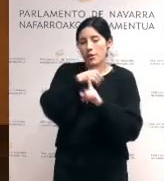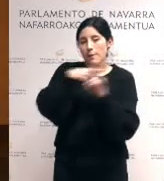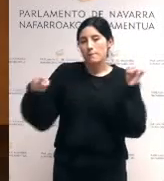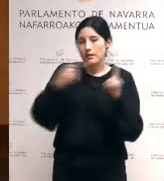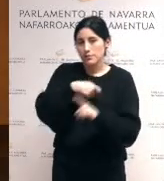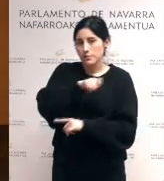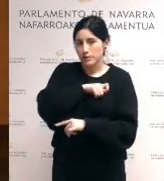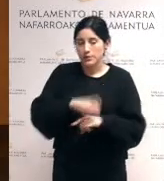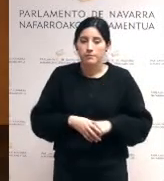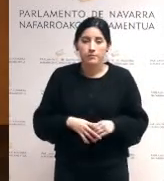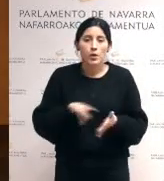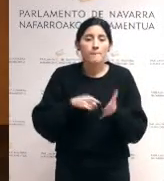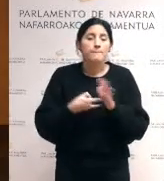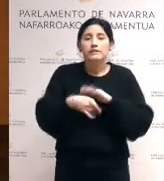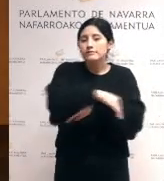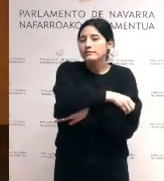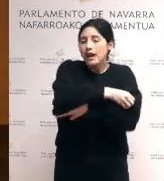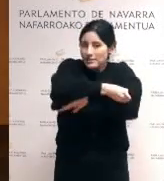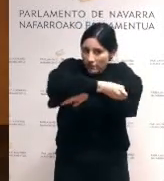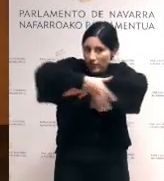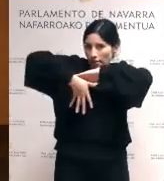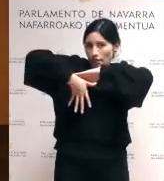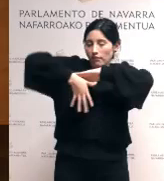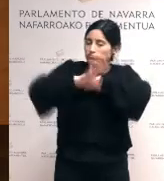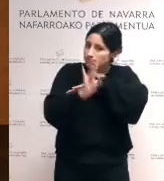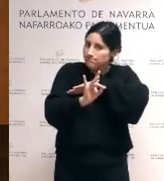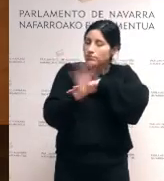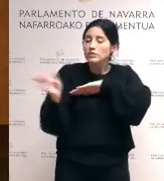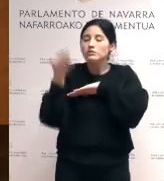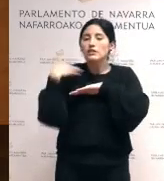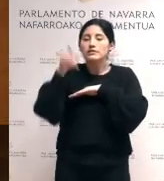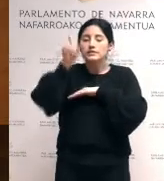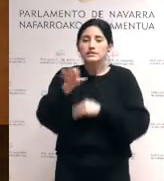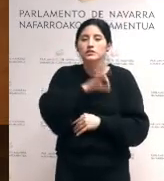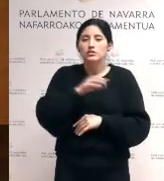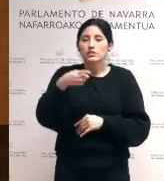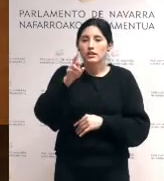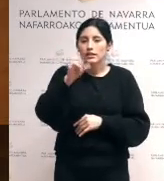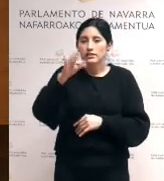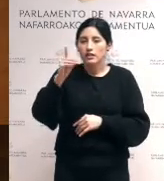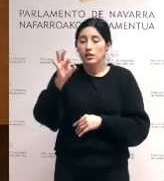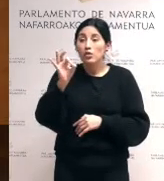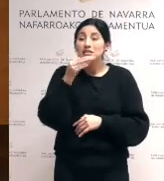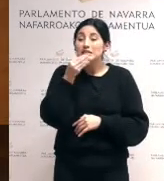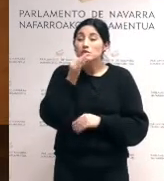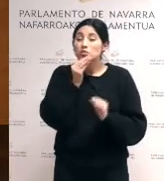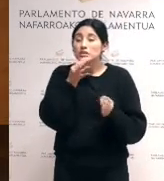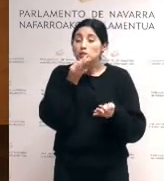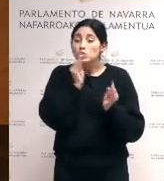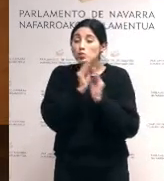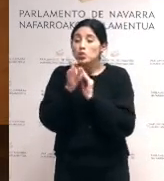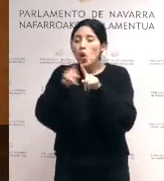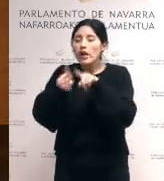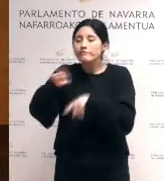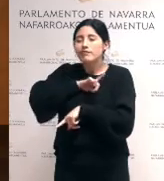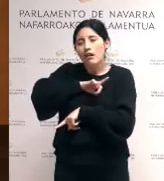transversal, sí, ya lo pedíamos así, aunque el señor Garrido, después en su discurso, se dedicó a criticarnos a nosotros, cuando